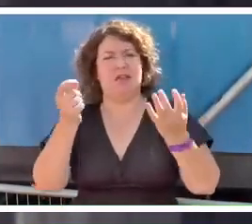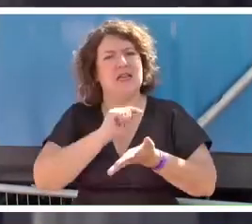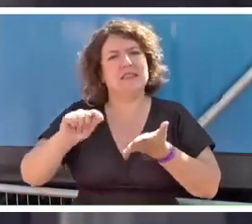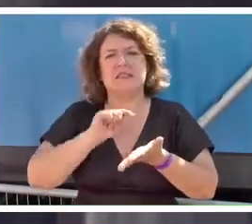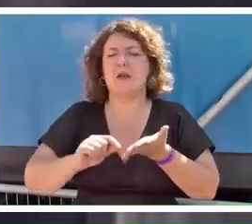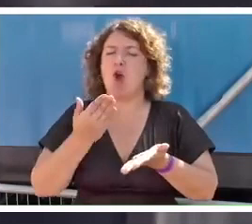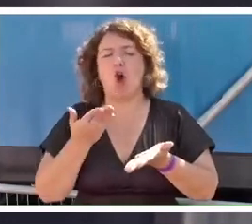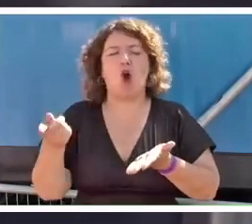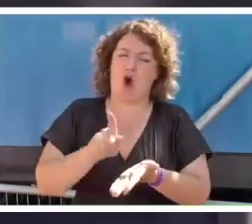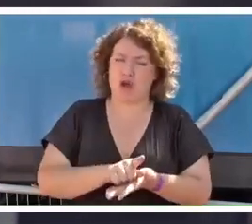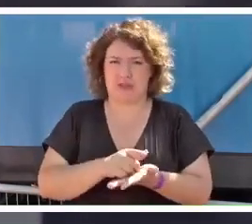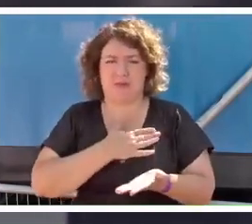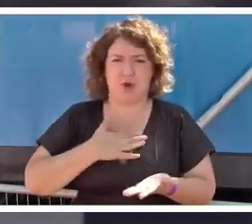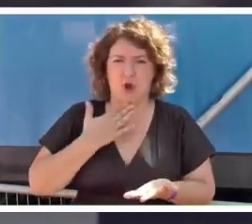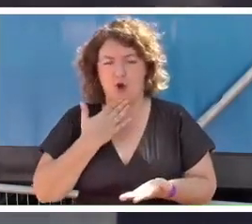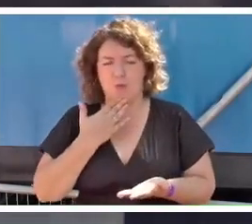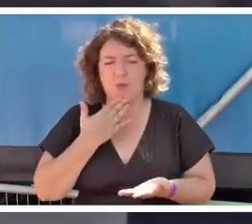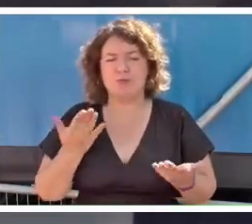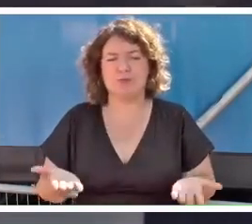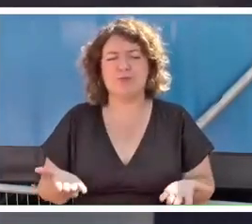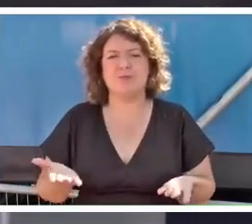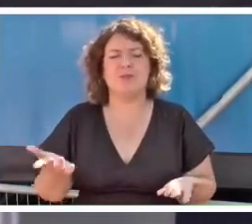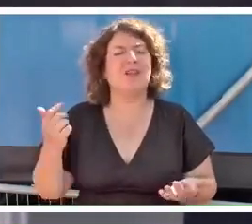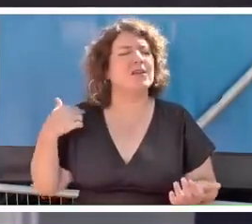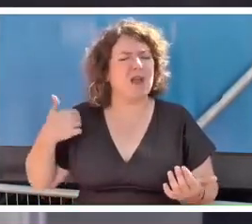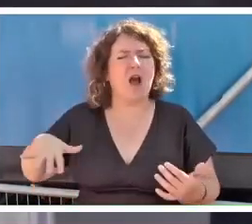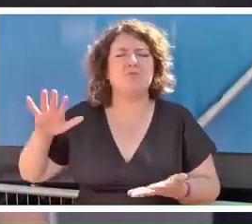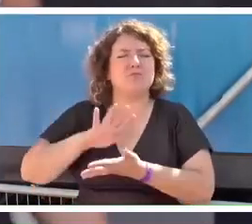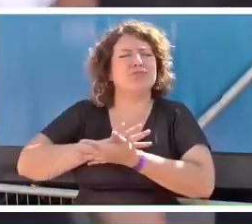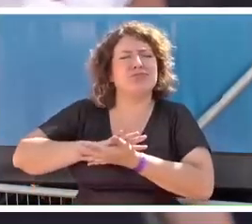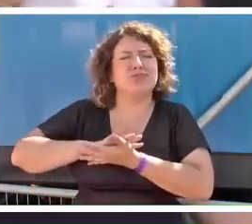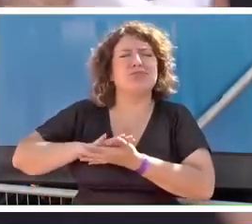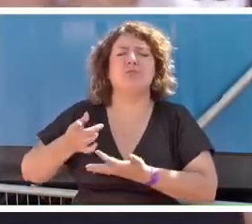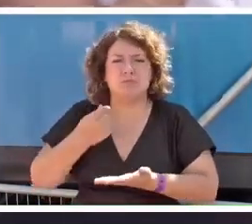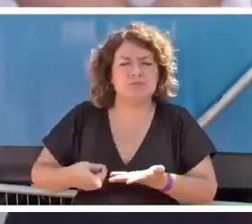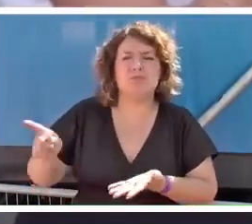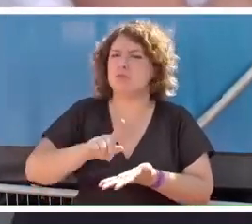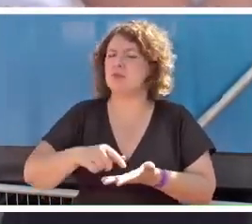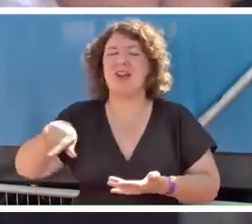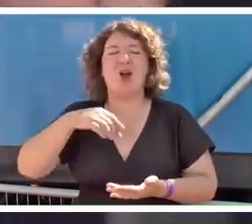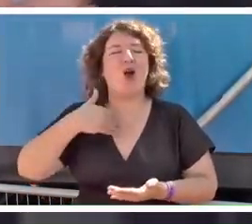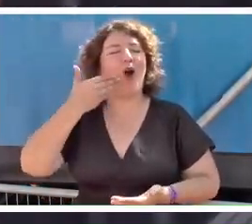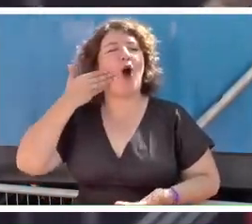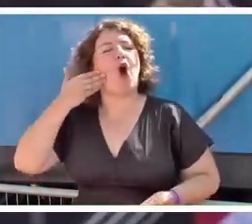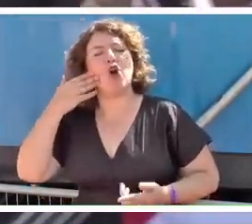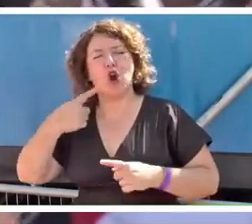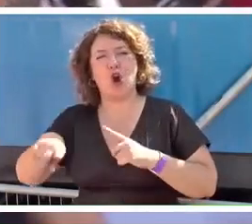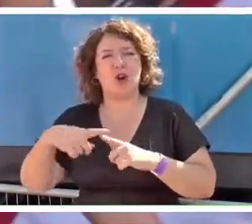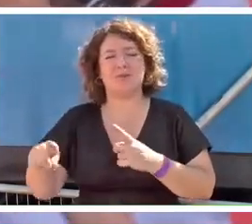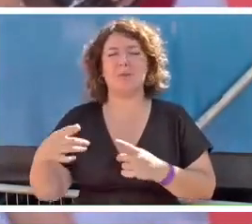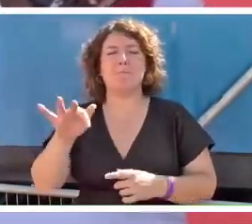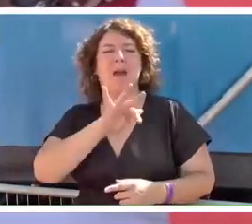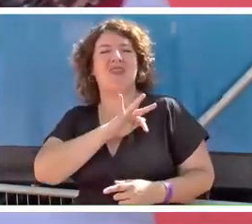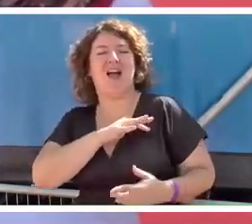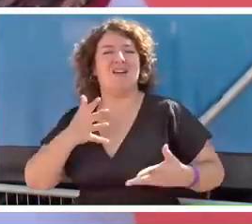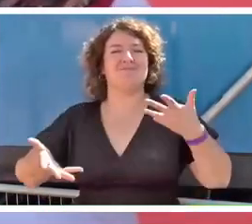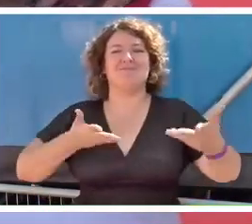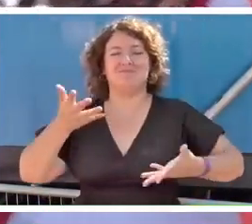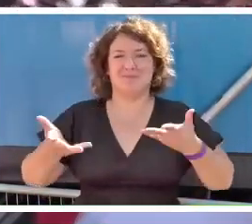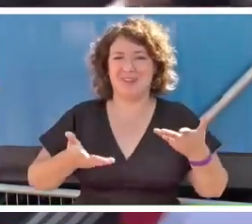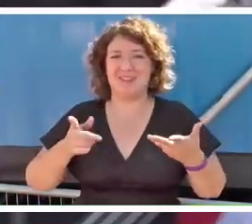Vamos, después de muchos años, a retirar todos los honores, todas las medallas